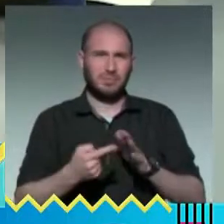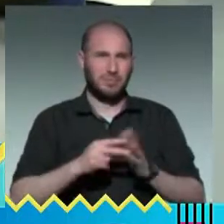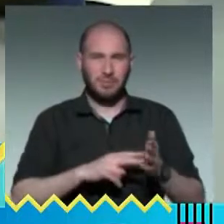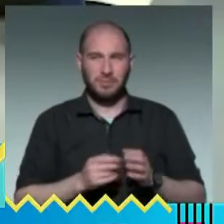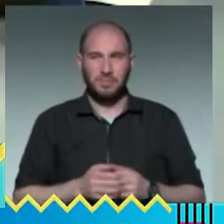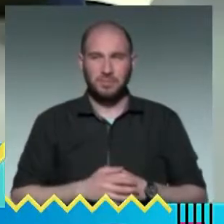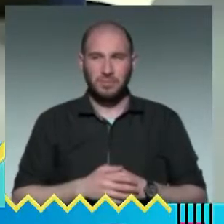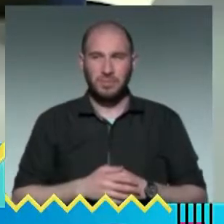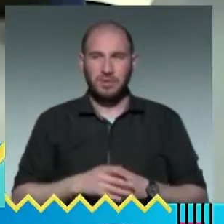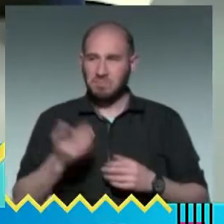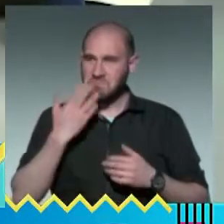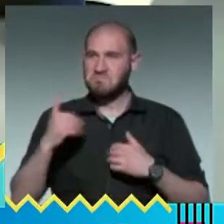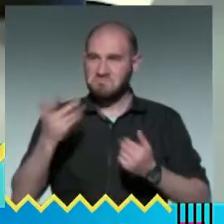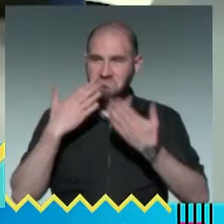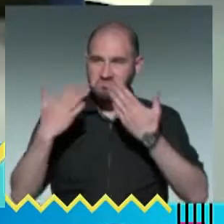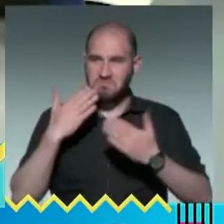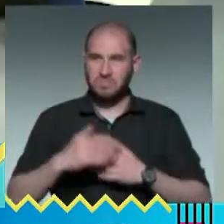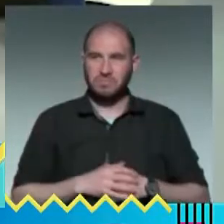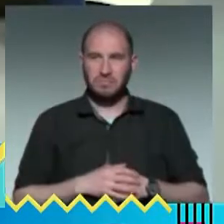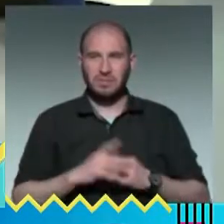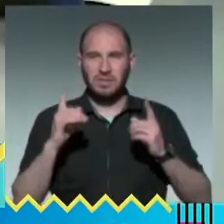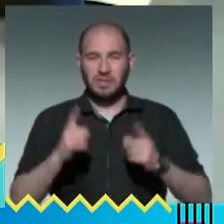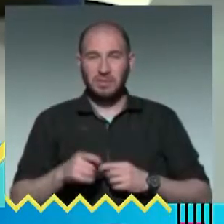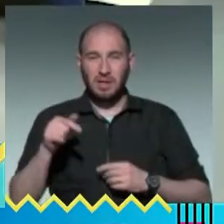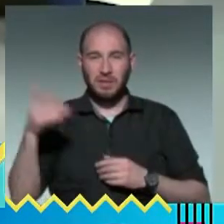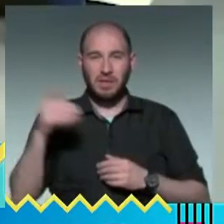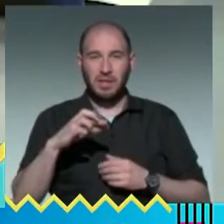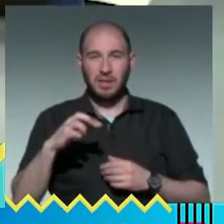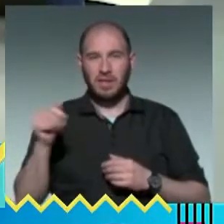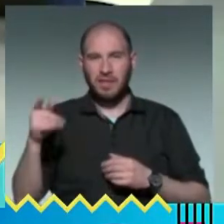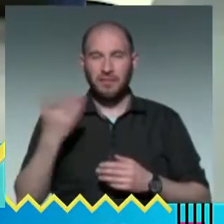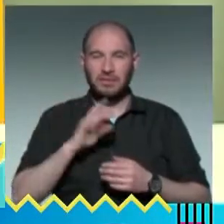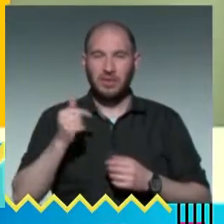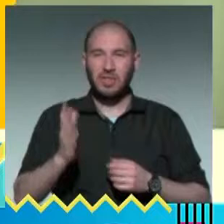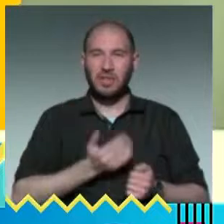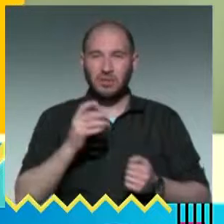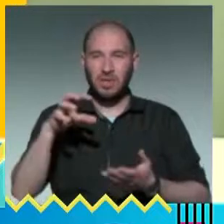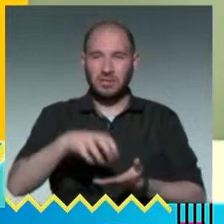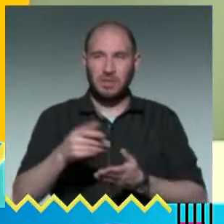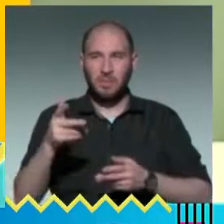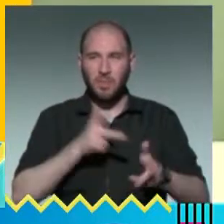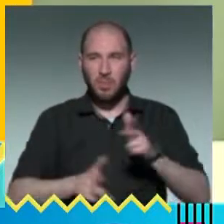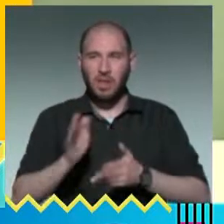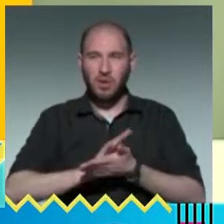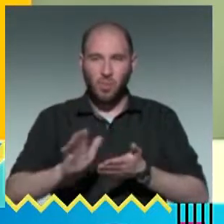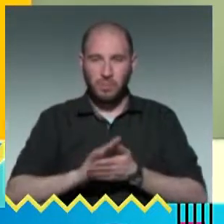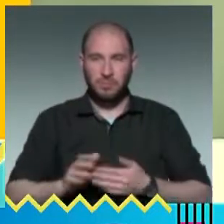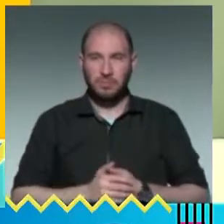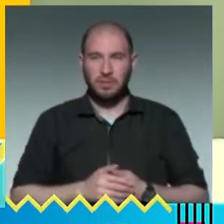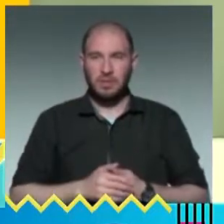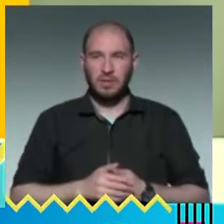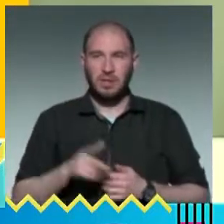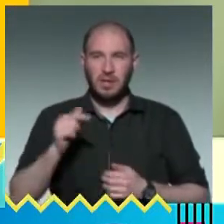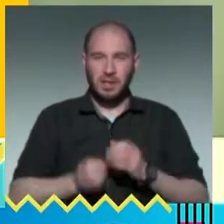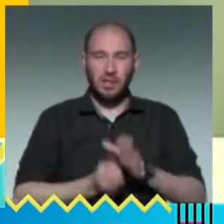¿sí? Y bueno, cómo se está elevando. Mucho gusto podemos hablar, incluso acá también puede venir Pancho en su calidad de director del ente de movilidad, un ente nuevo, un ente que se había